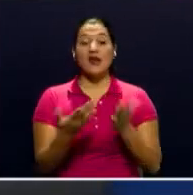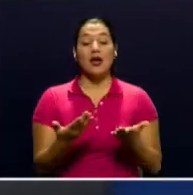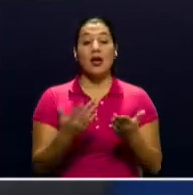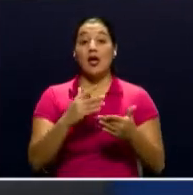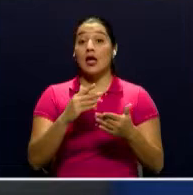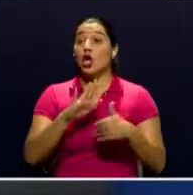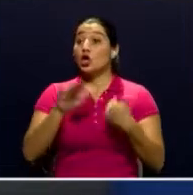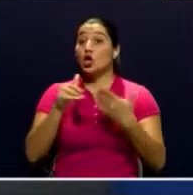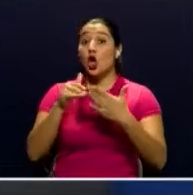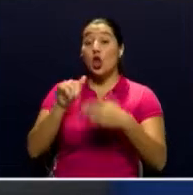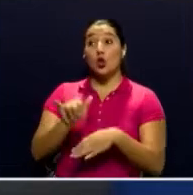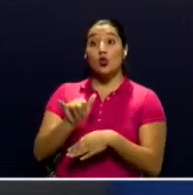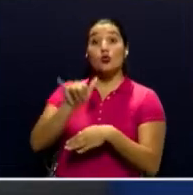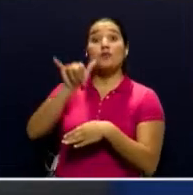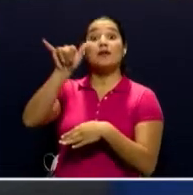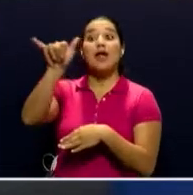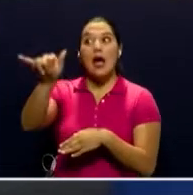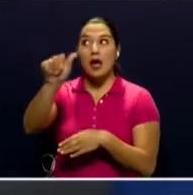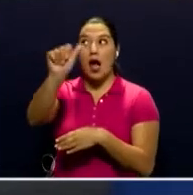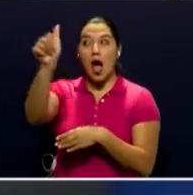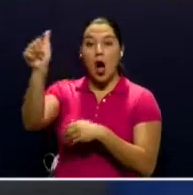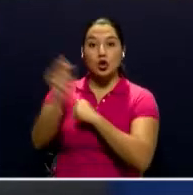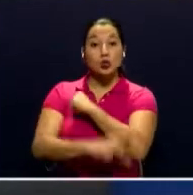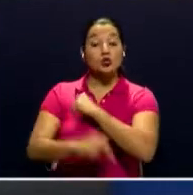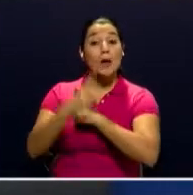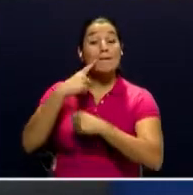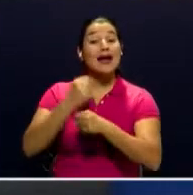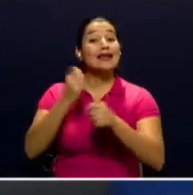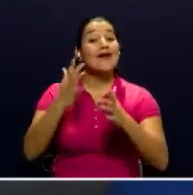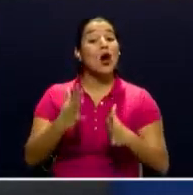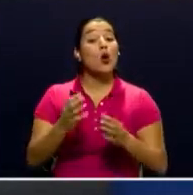todo viaje al exterior para funcionarios públicos.